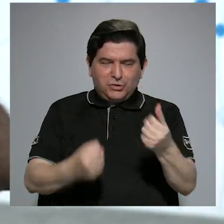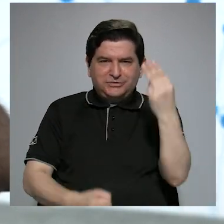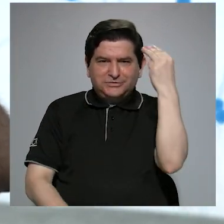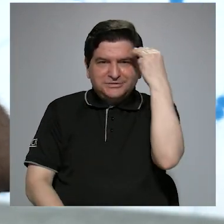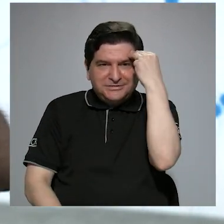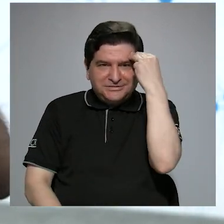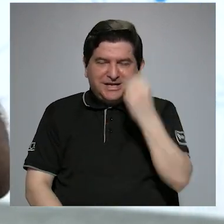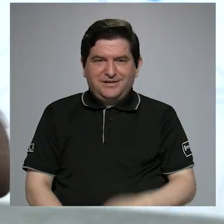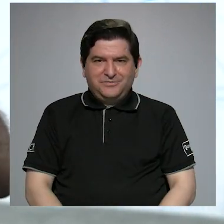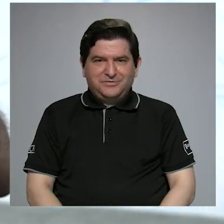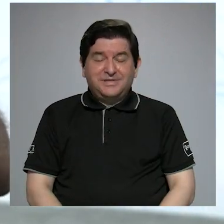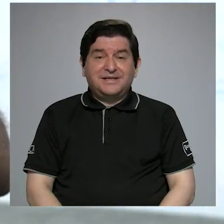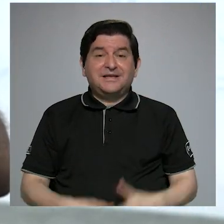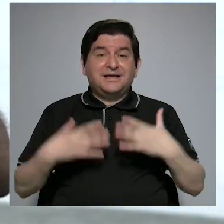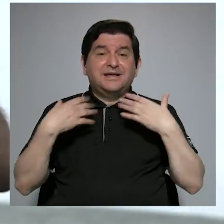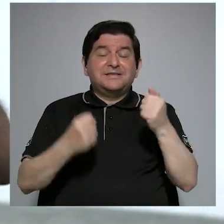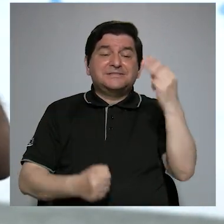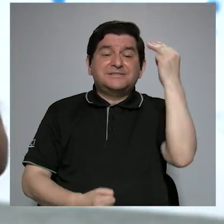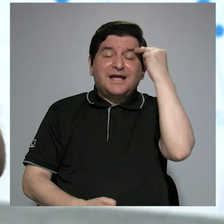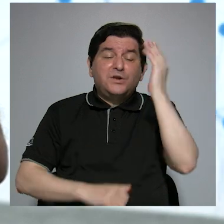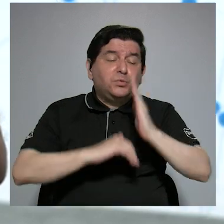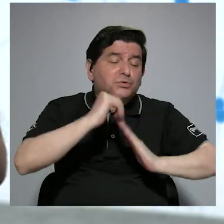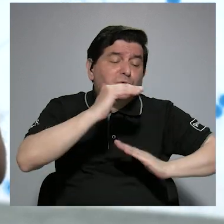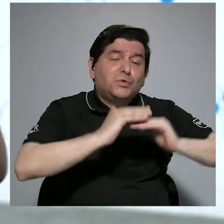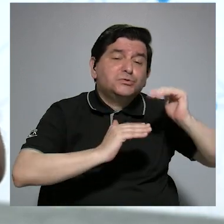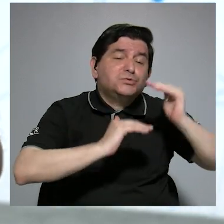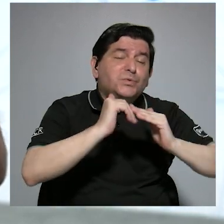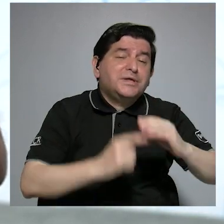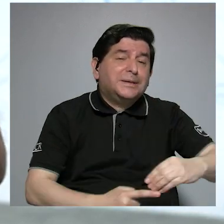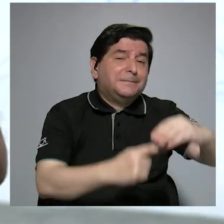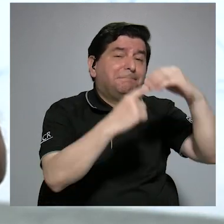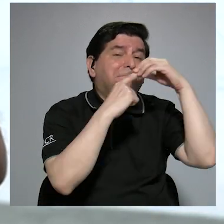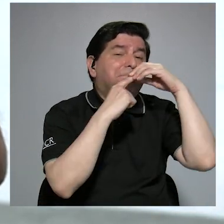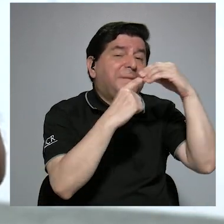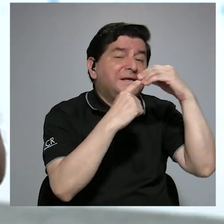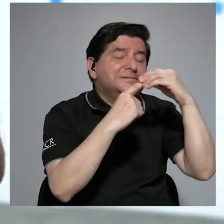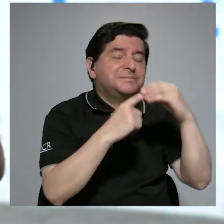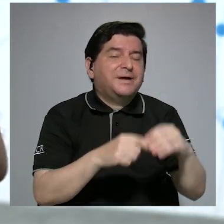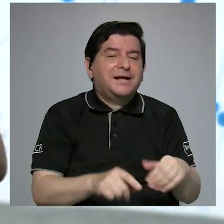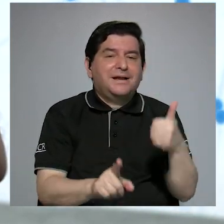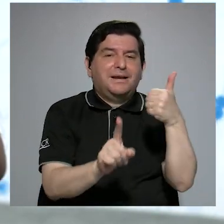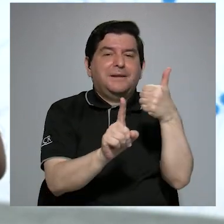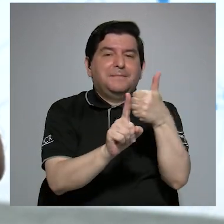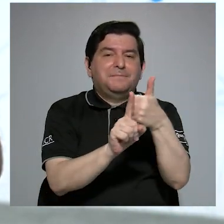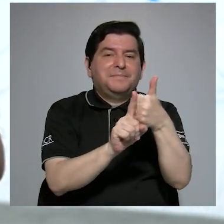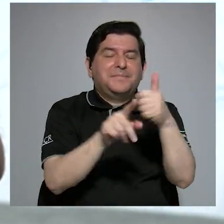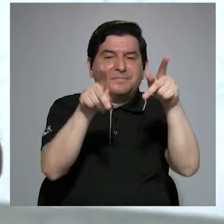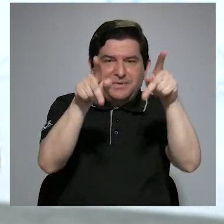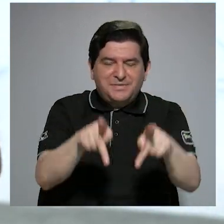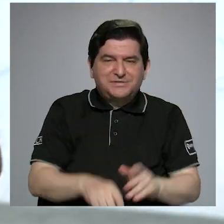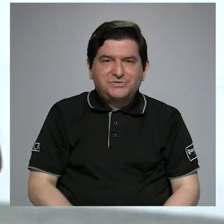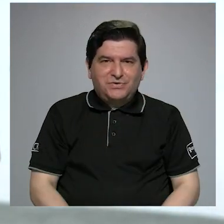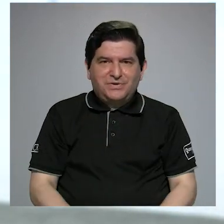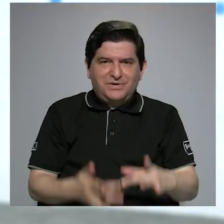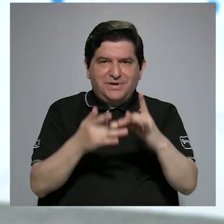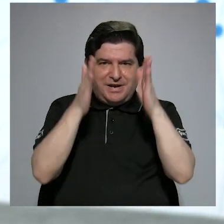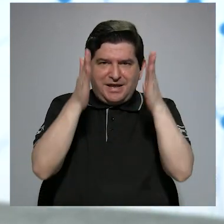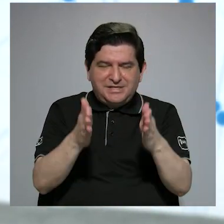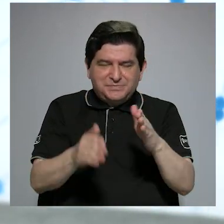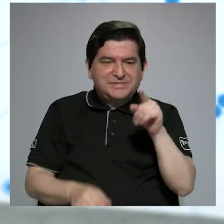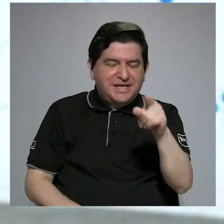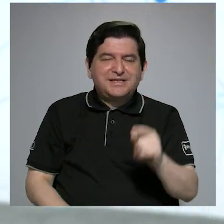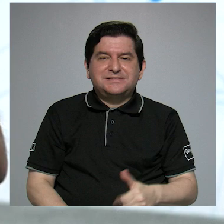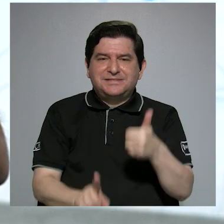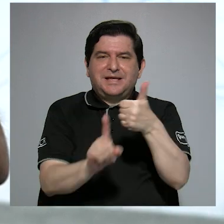salud mental en la cual la salud mental se construye principalmente con las personas, son expertos por